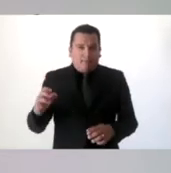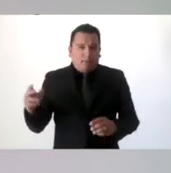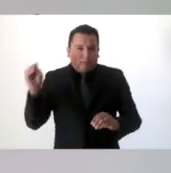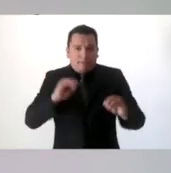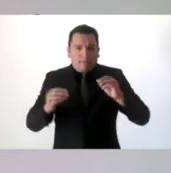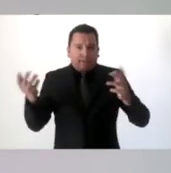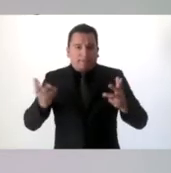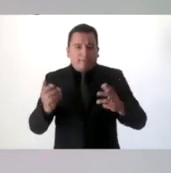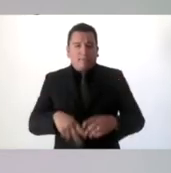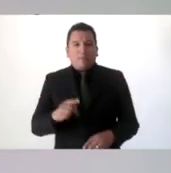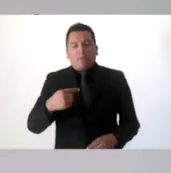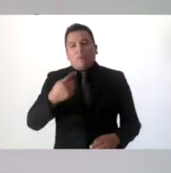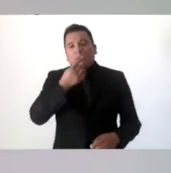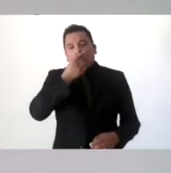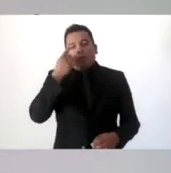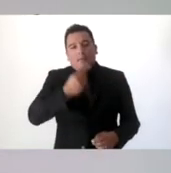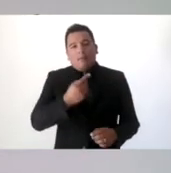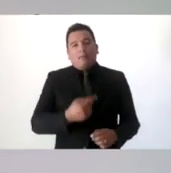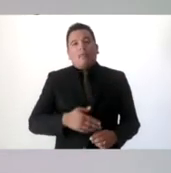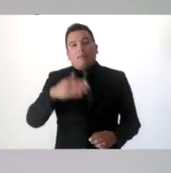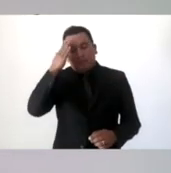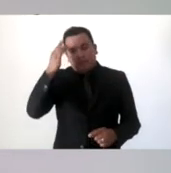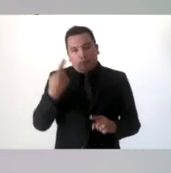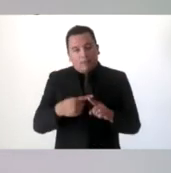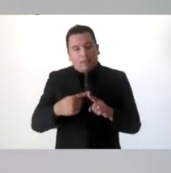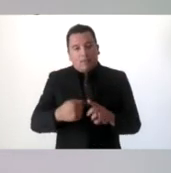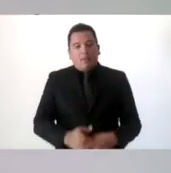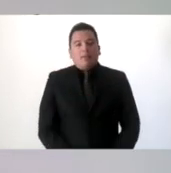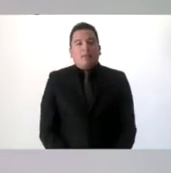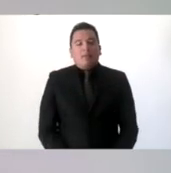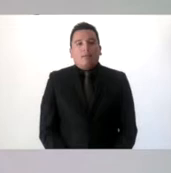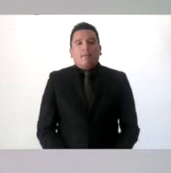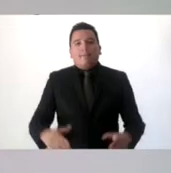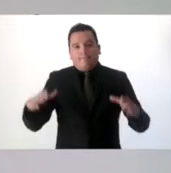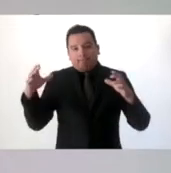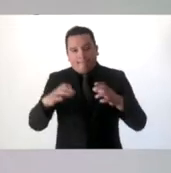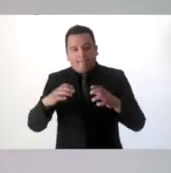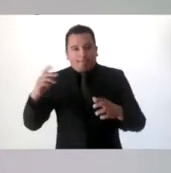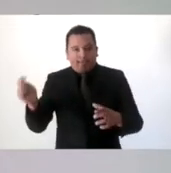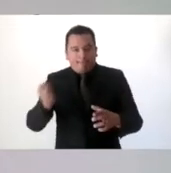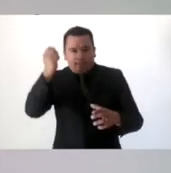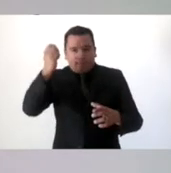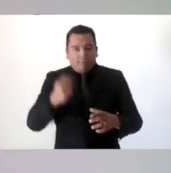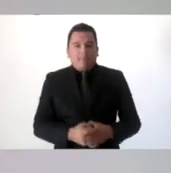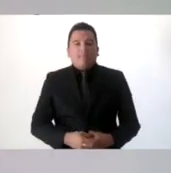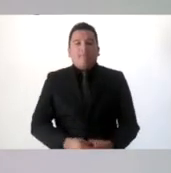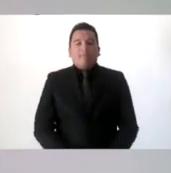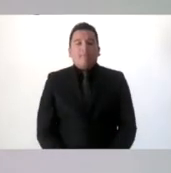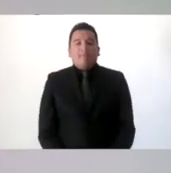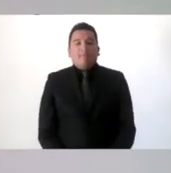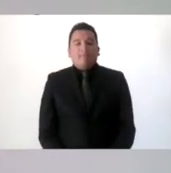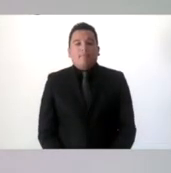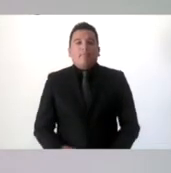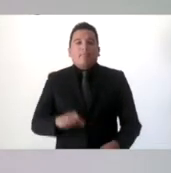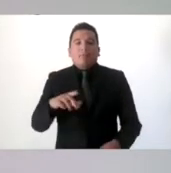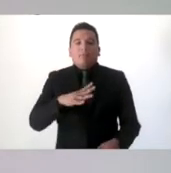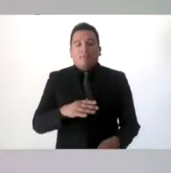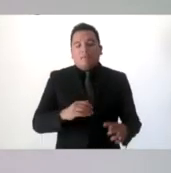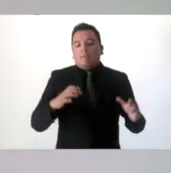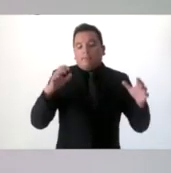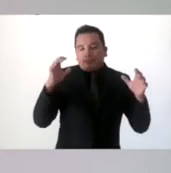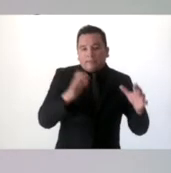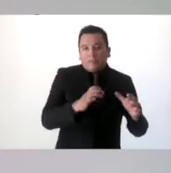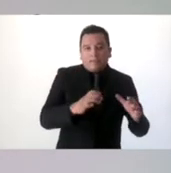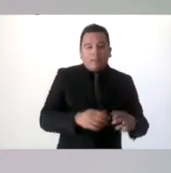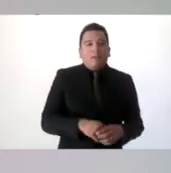yo te diría que las principales es nuestra área de tecnología, que es la Unicom, y la Dirección Ejecutiva del Registro Federal de Electores, que